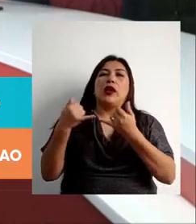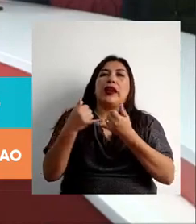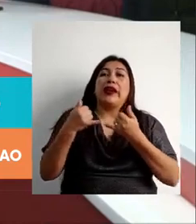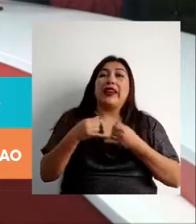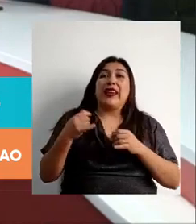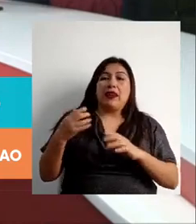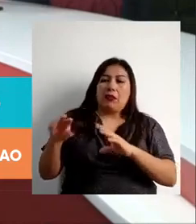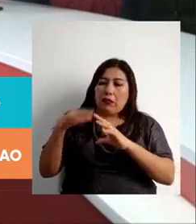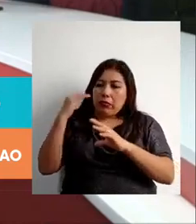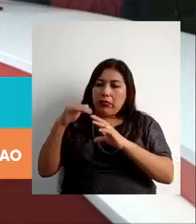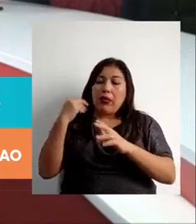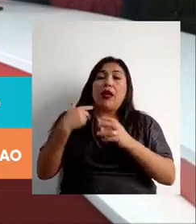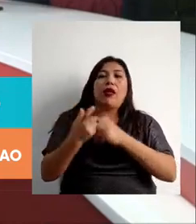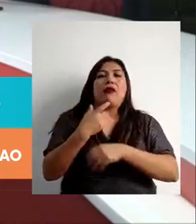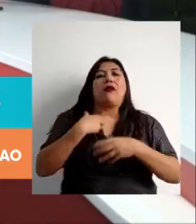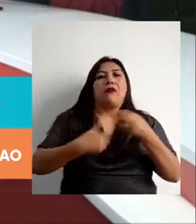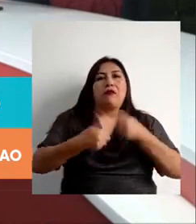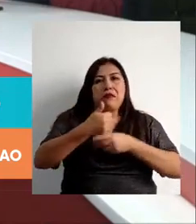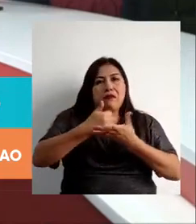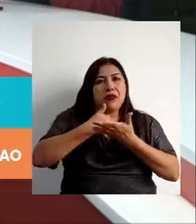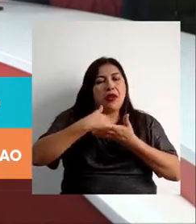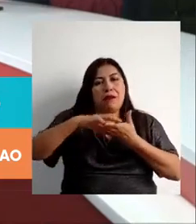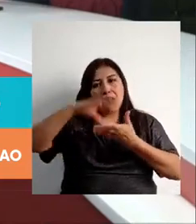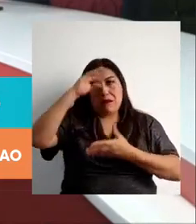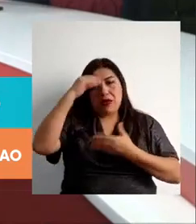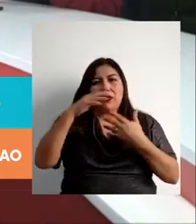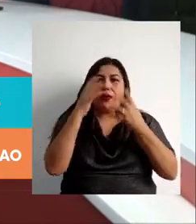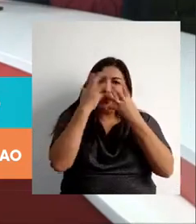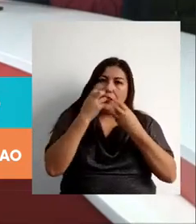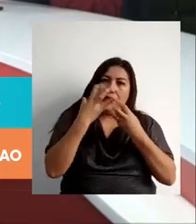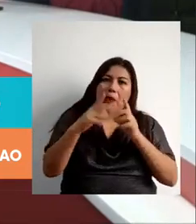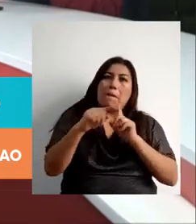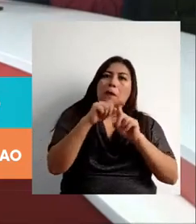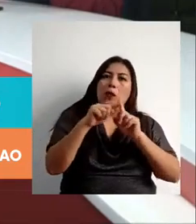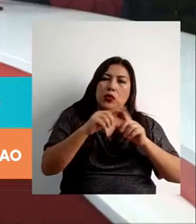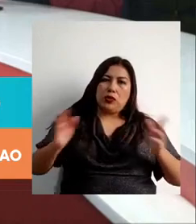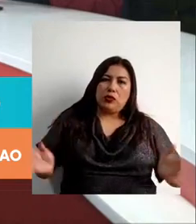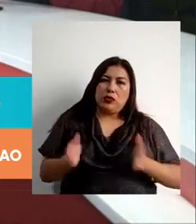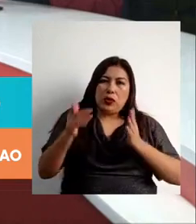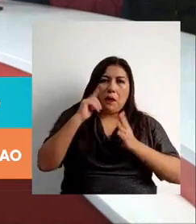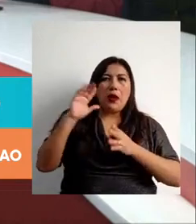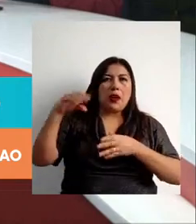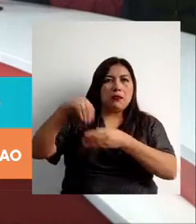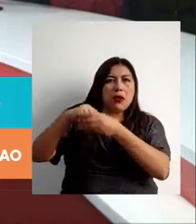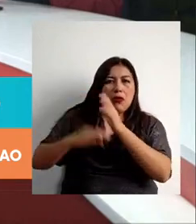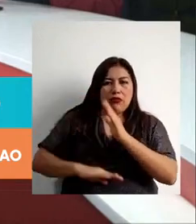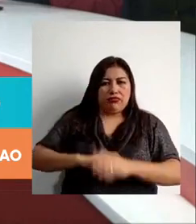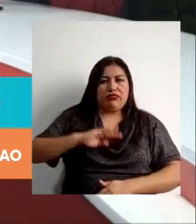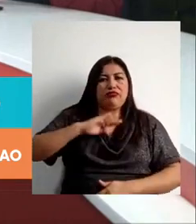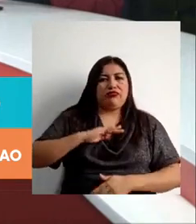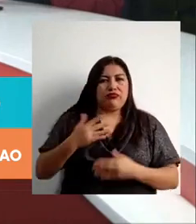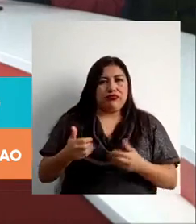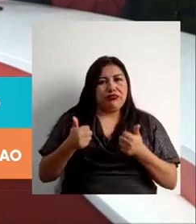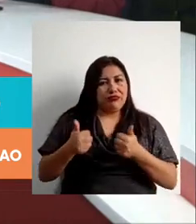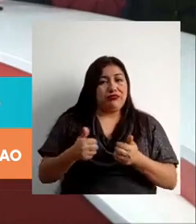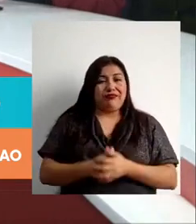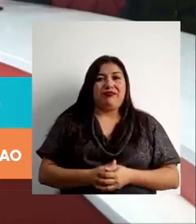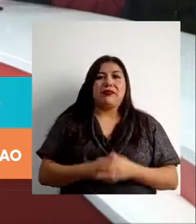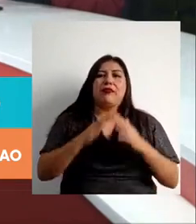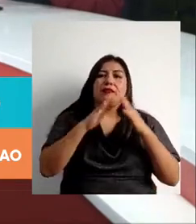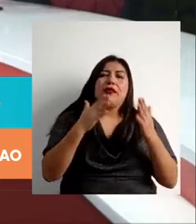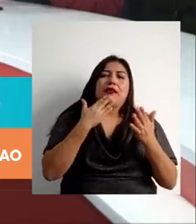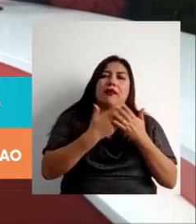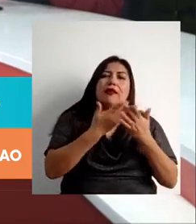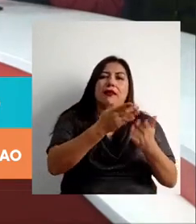la tecnología sea usado justamente para positivamente, el desarrollo, ¿no?, de las personas con discapacidad. Gracias, Edith, por estar